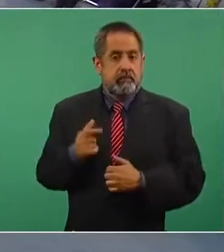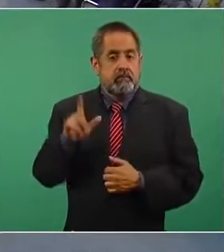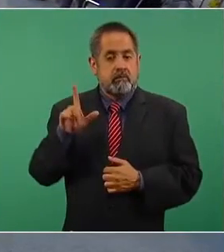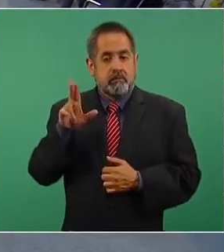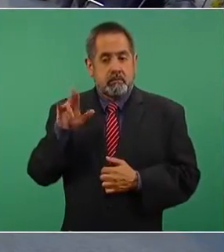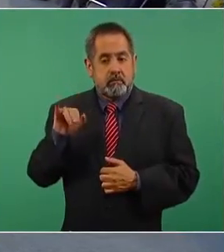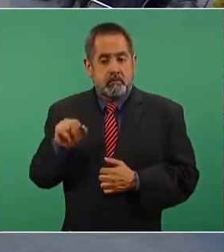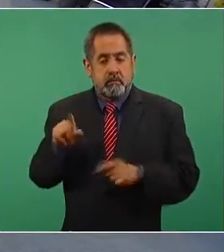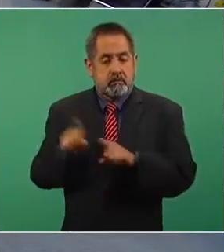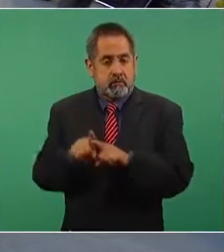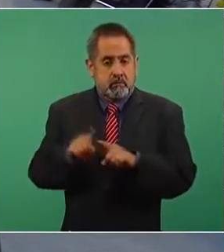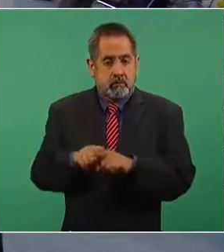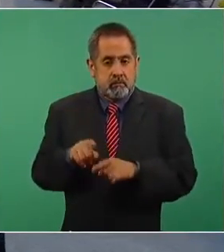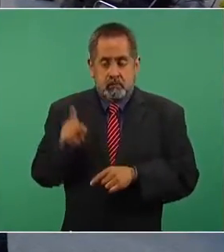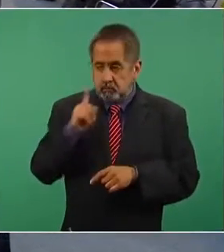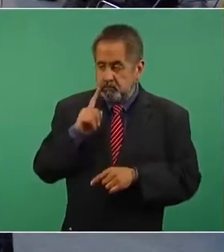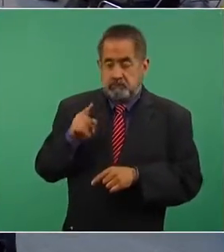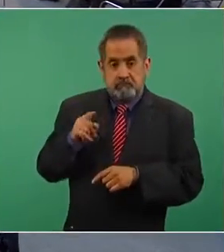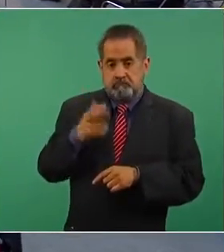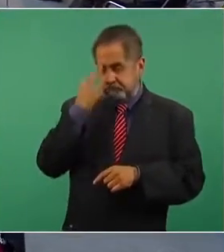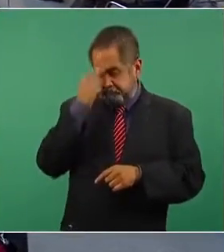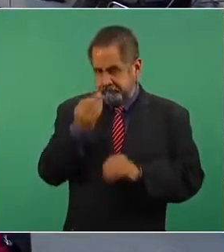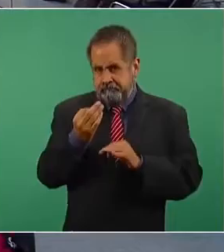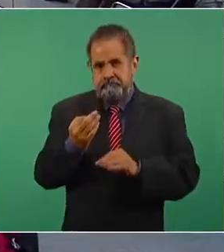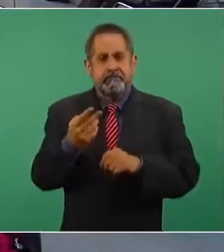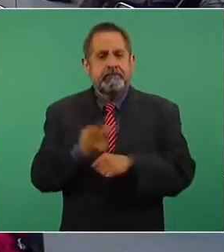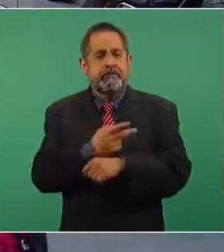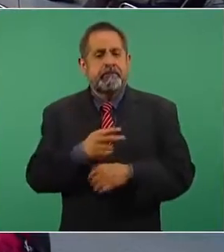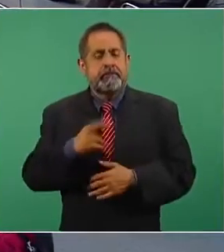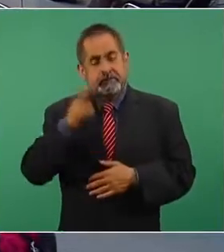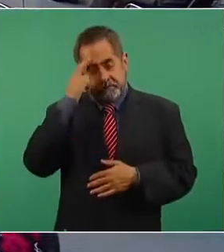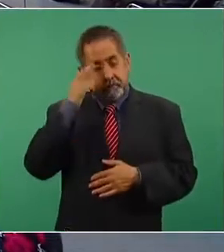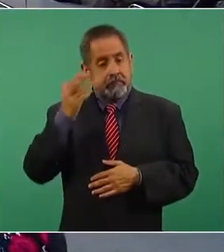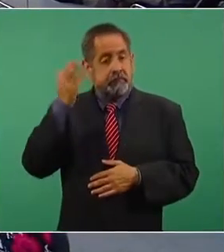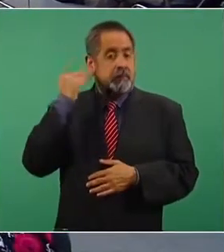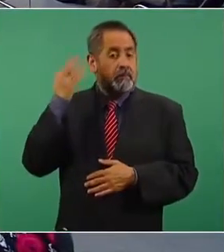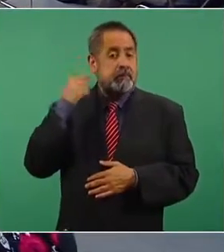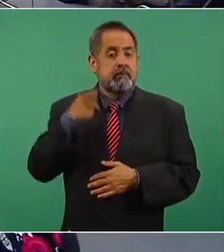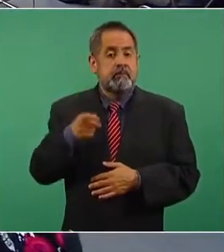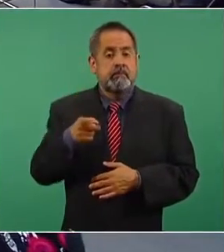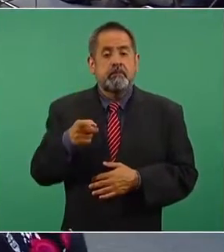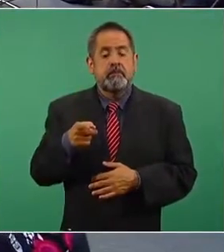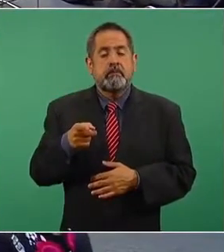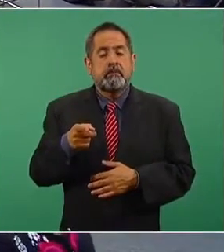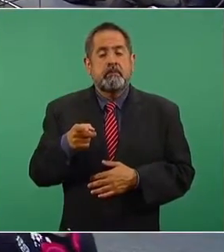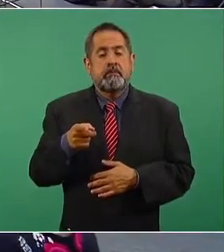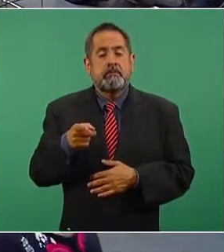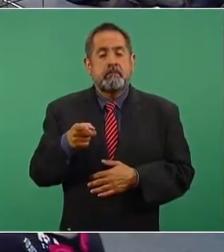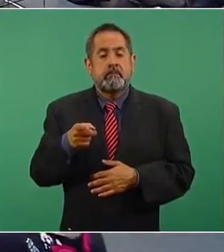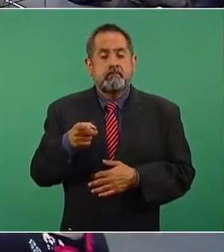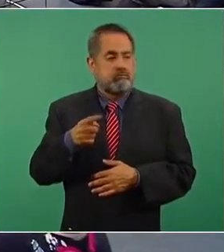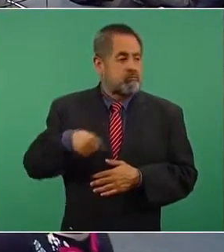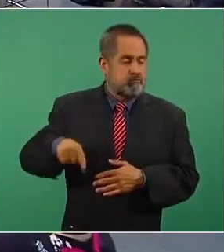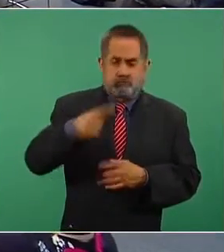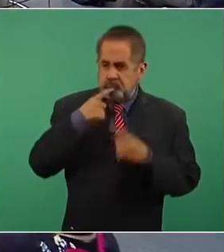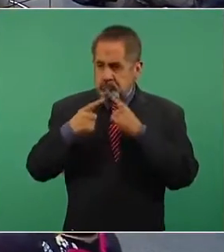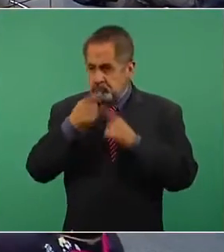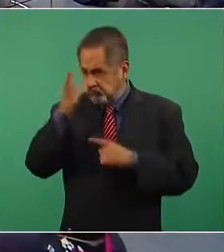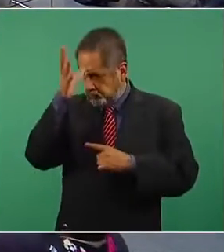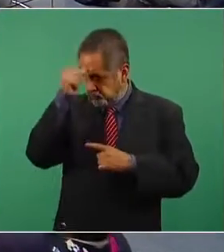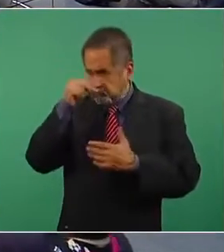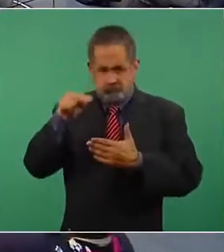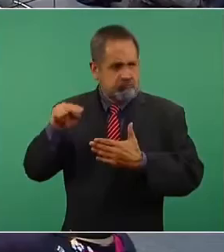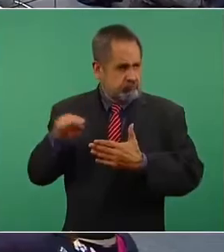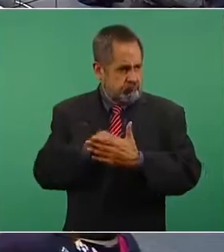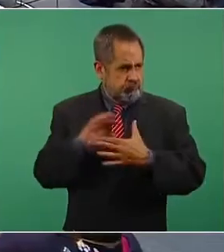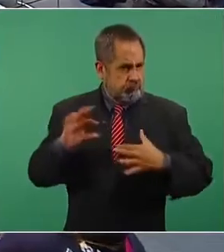Luis, que nosotros lo enfrentamos cuando se busca un acuerdo que es